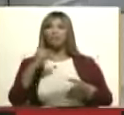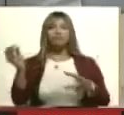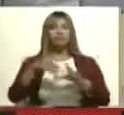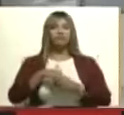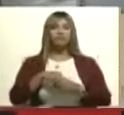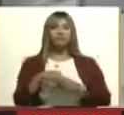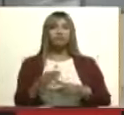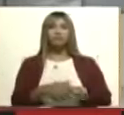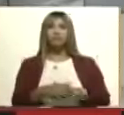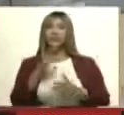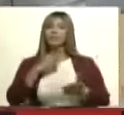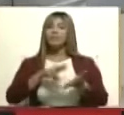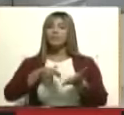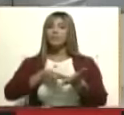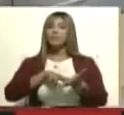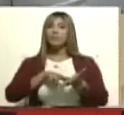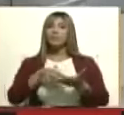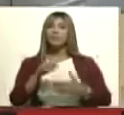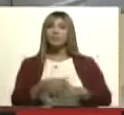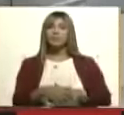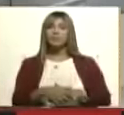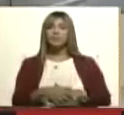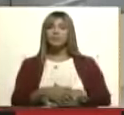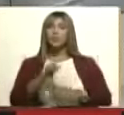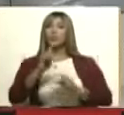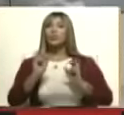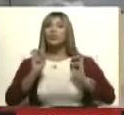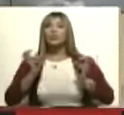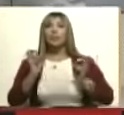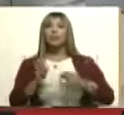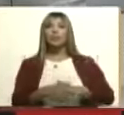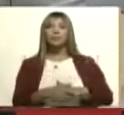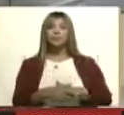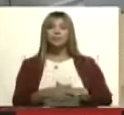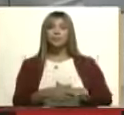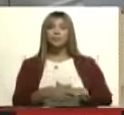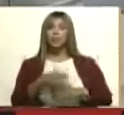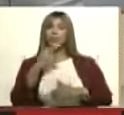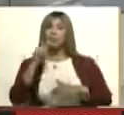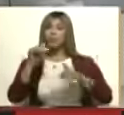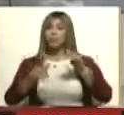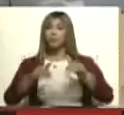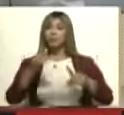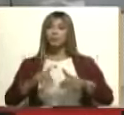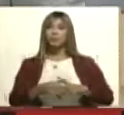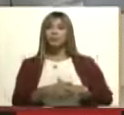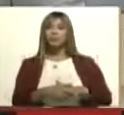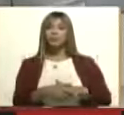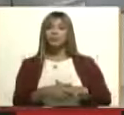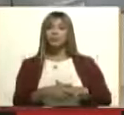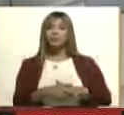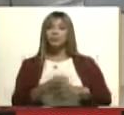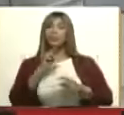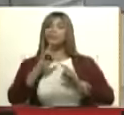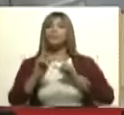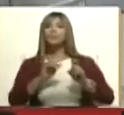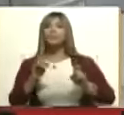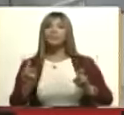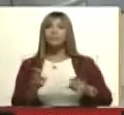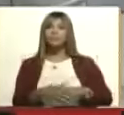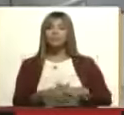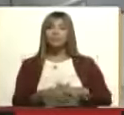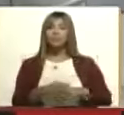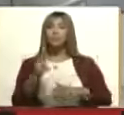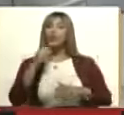entrometerse, repito, en un tema, en el caso del referéndum consultivo,